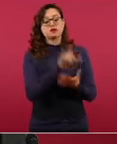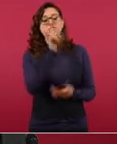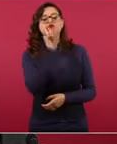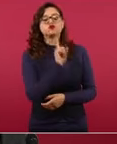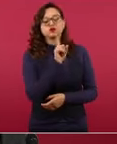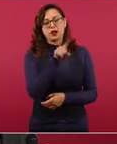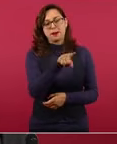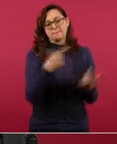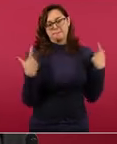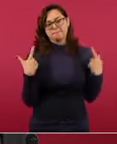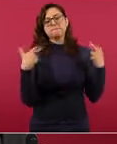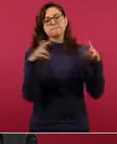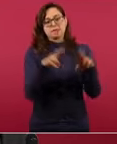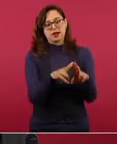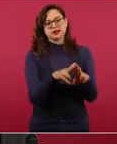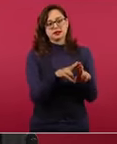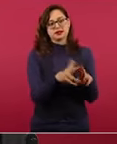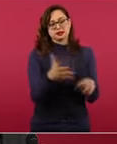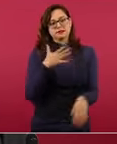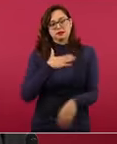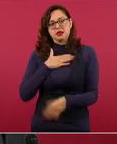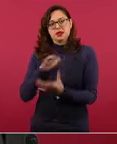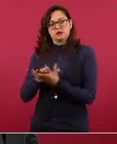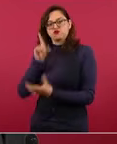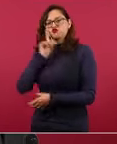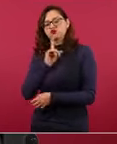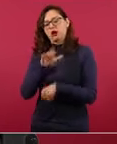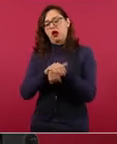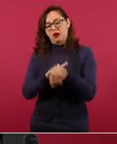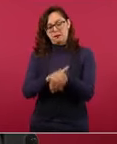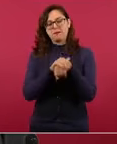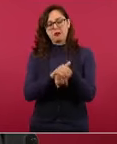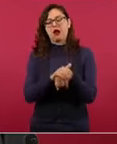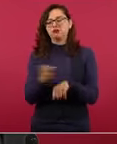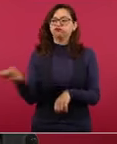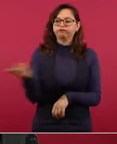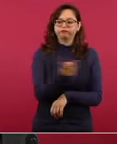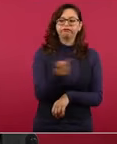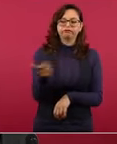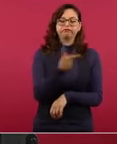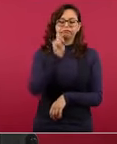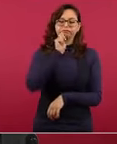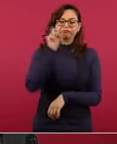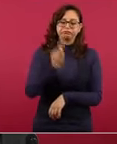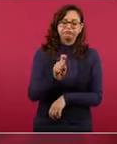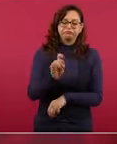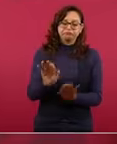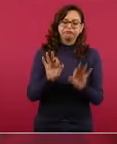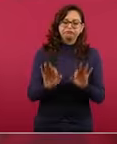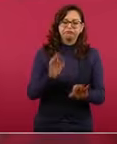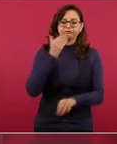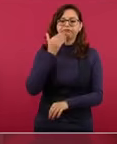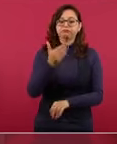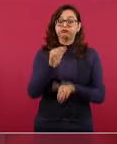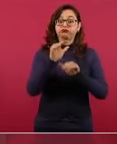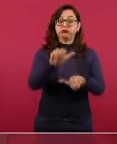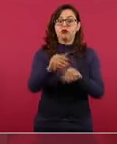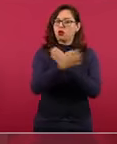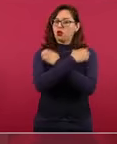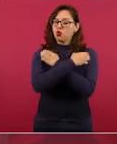hay muy buena amistad con beatriz en ese campo